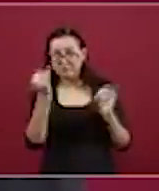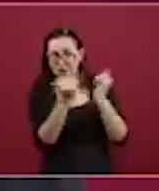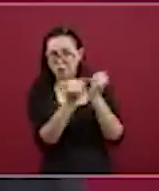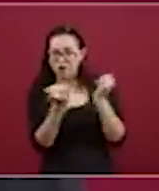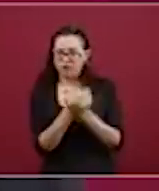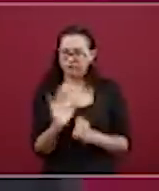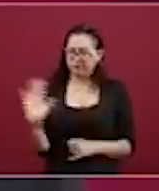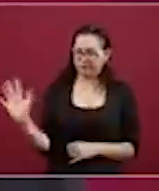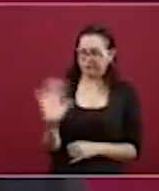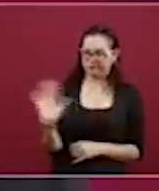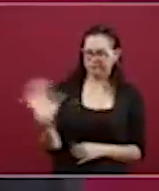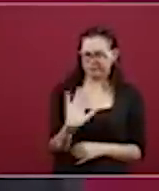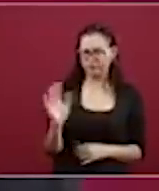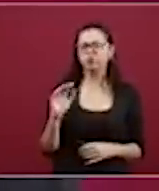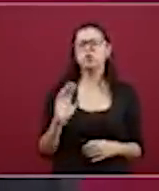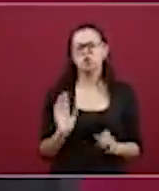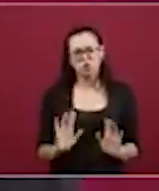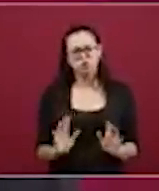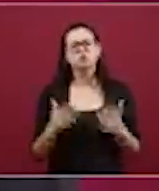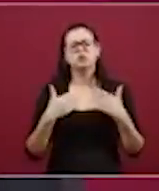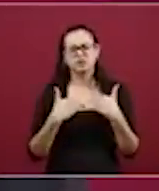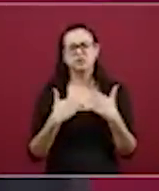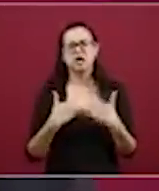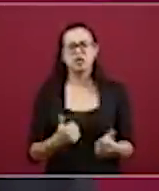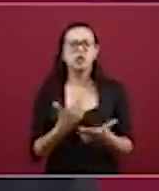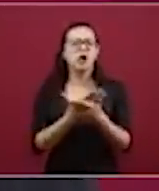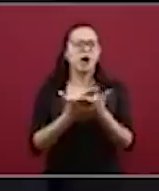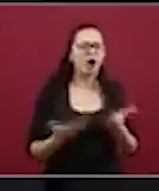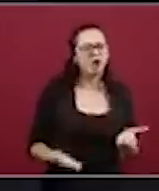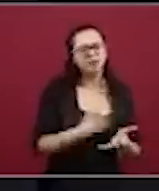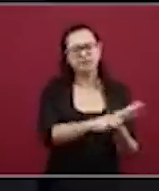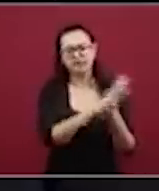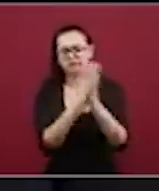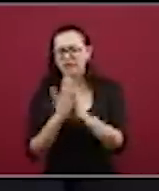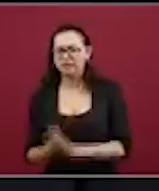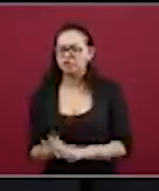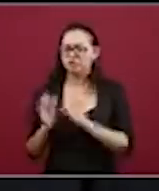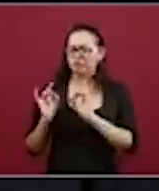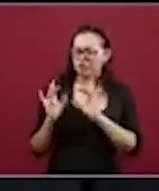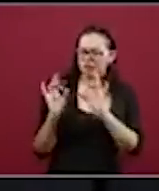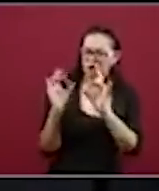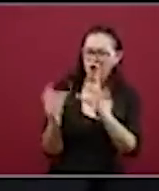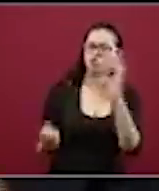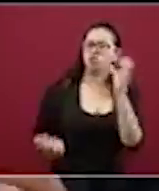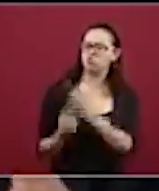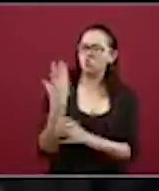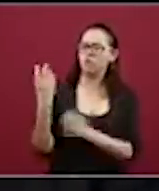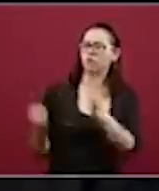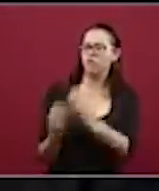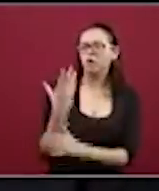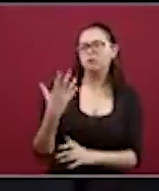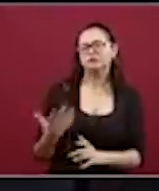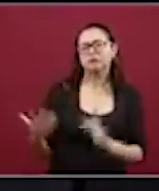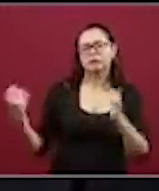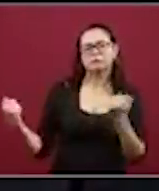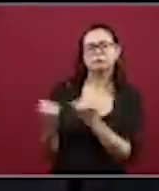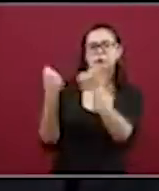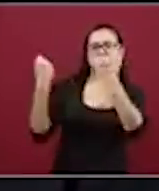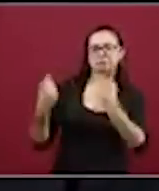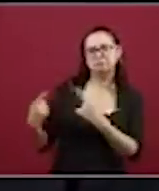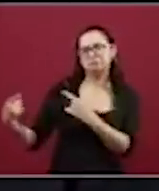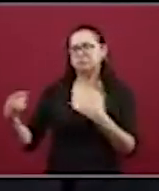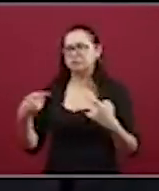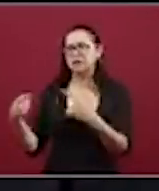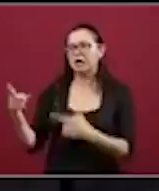hay un proceso de adaptación a las nuevas circunstancias. Estaban acostumbrados pues a enfrentar